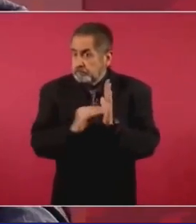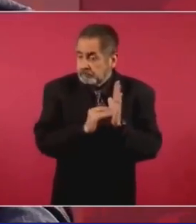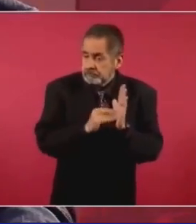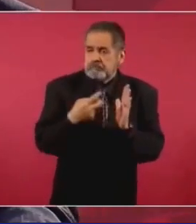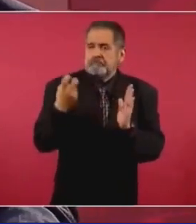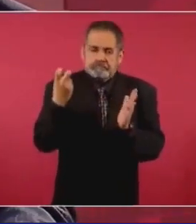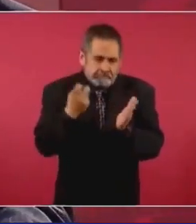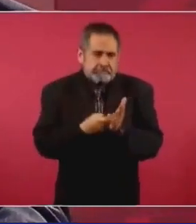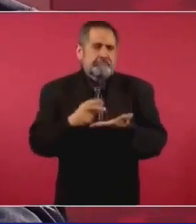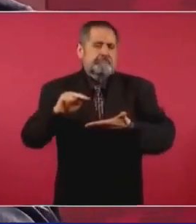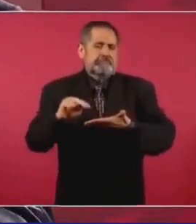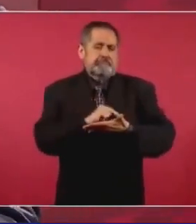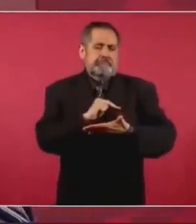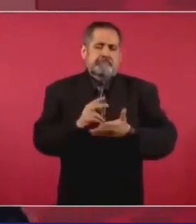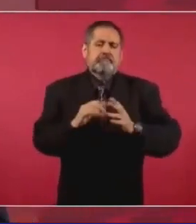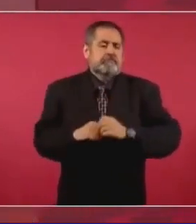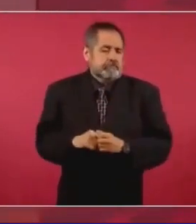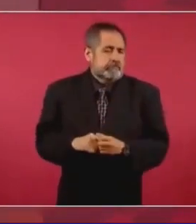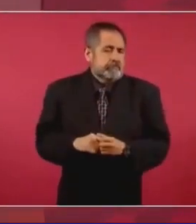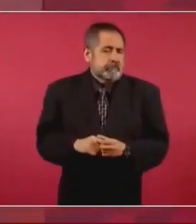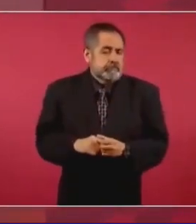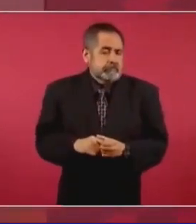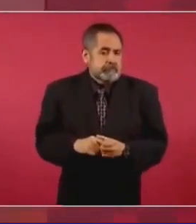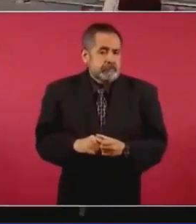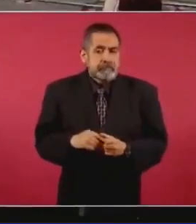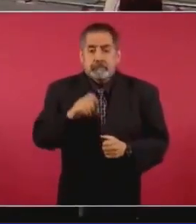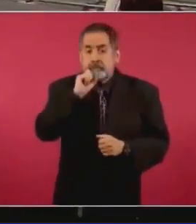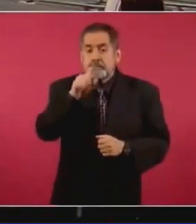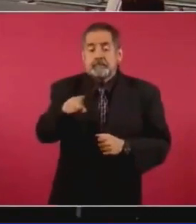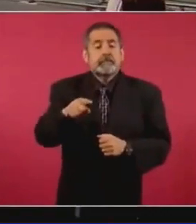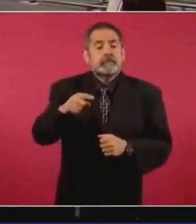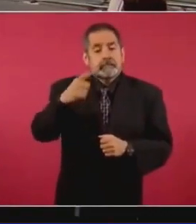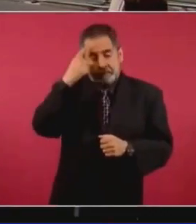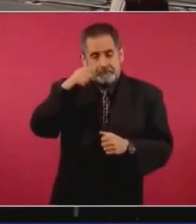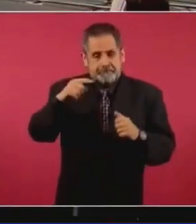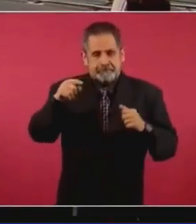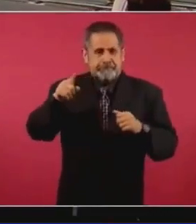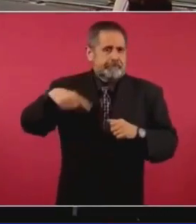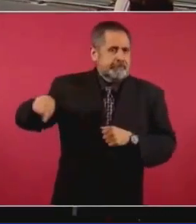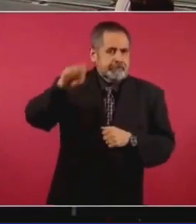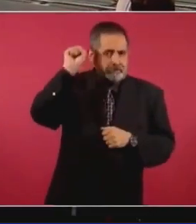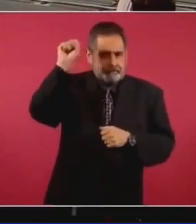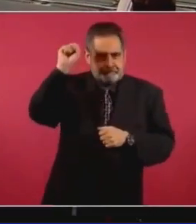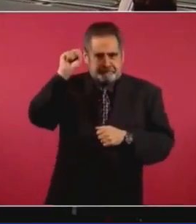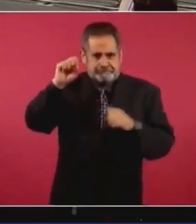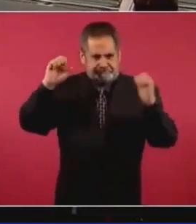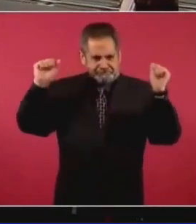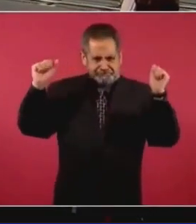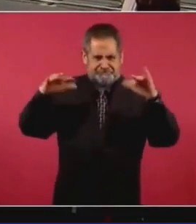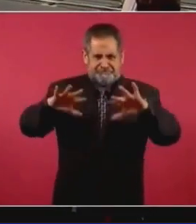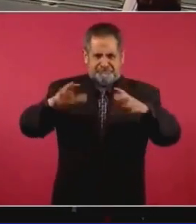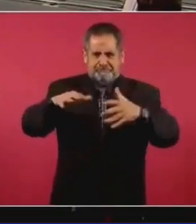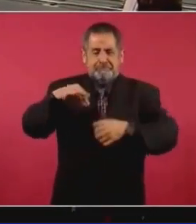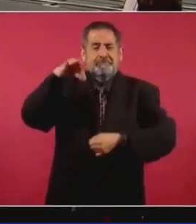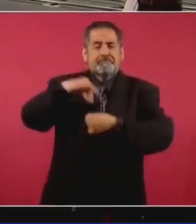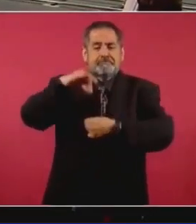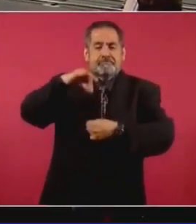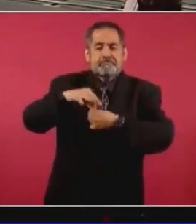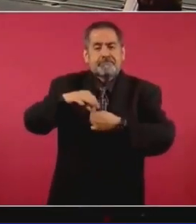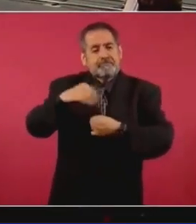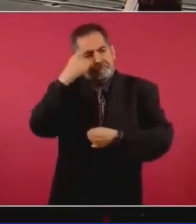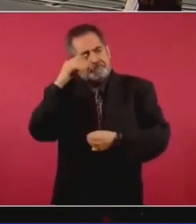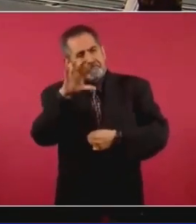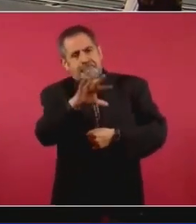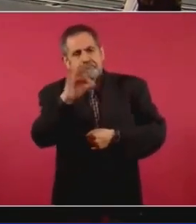que puedan celebrarse asambleas para decidir sobre la titularidad de